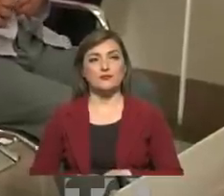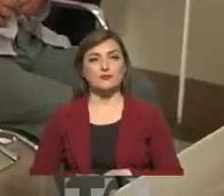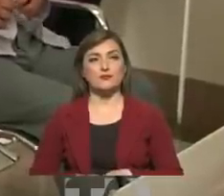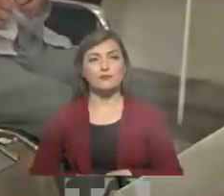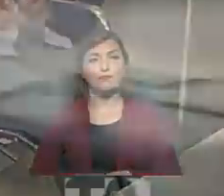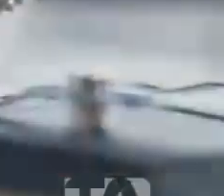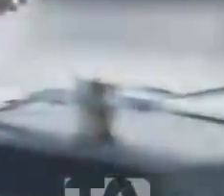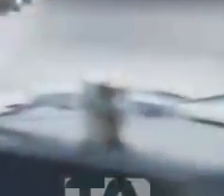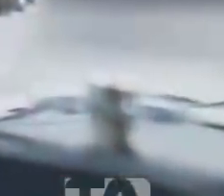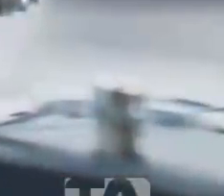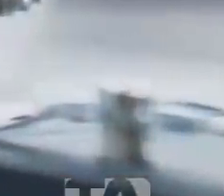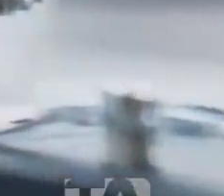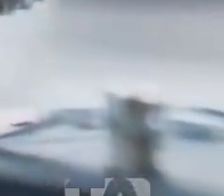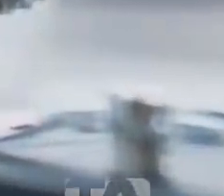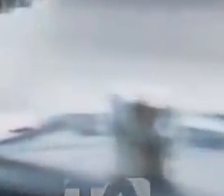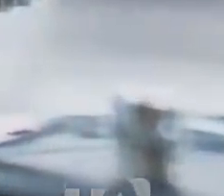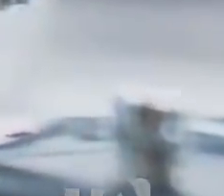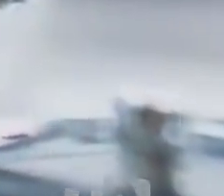horas.